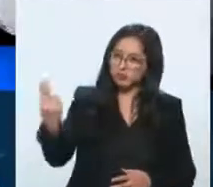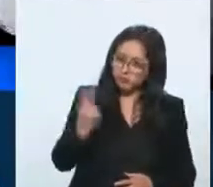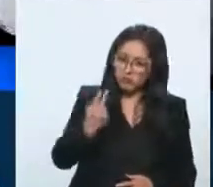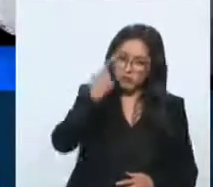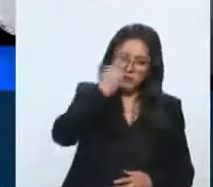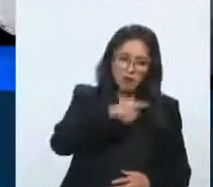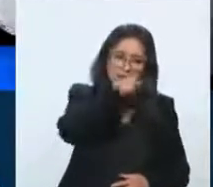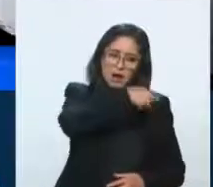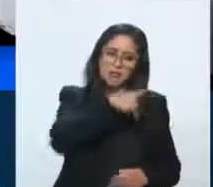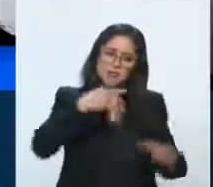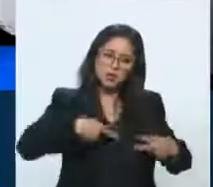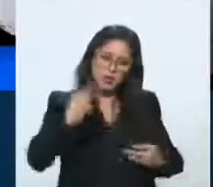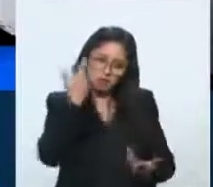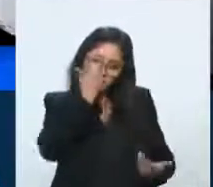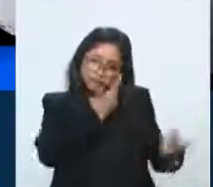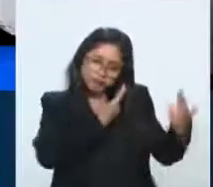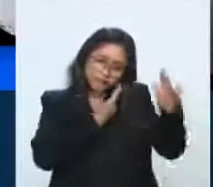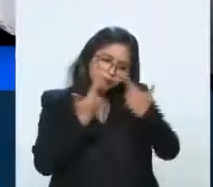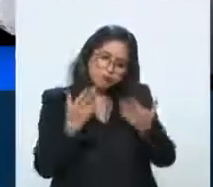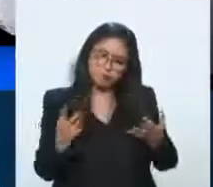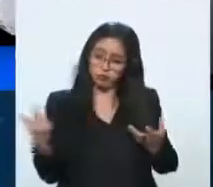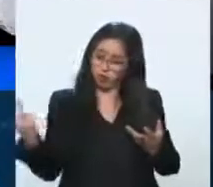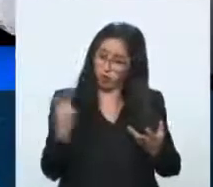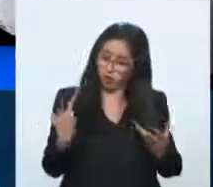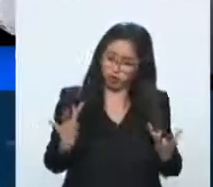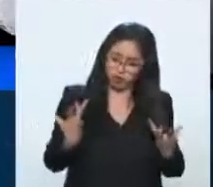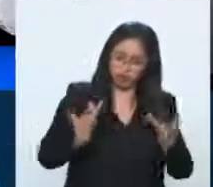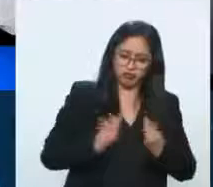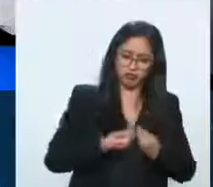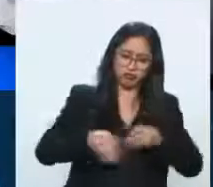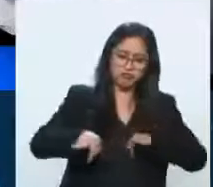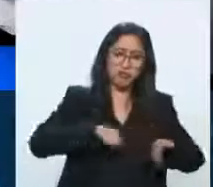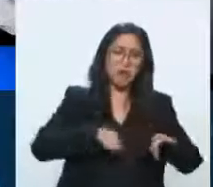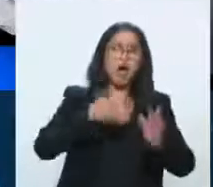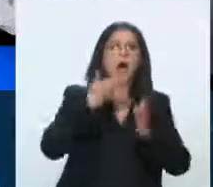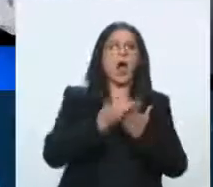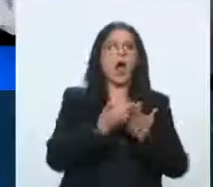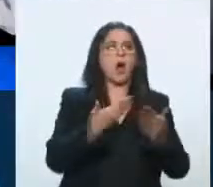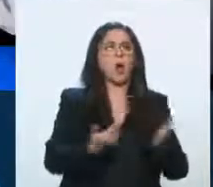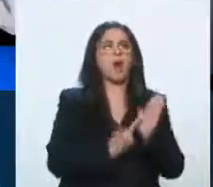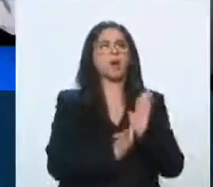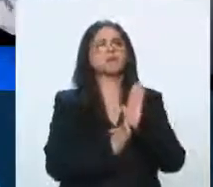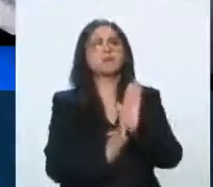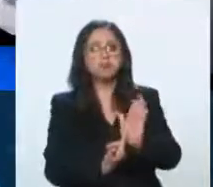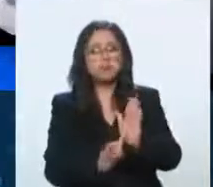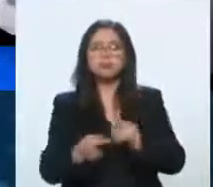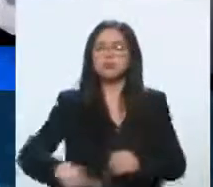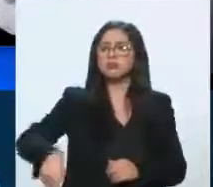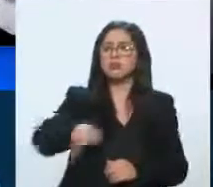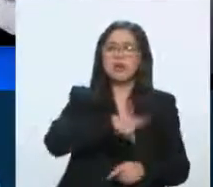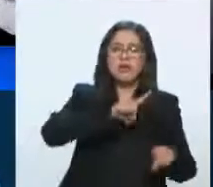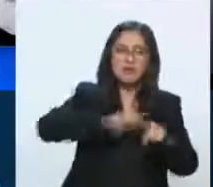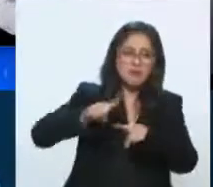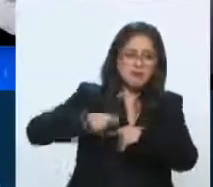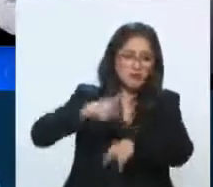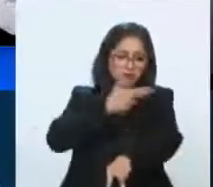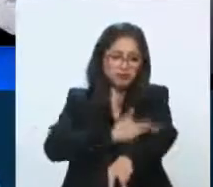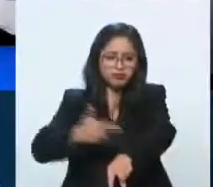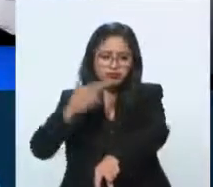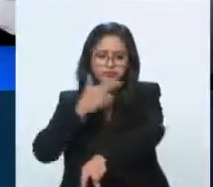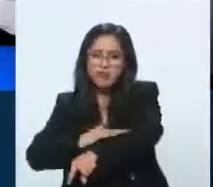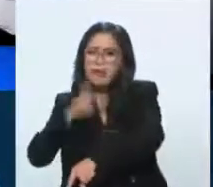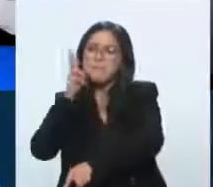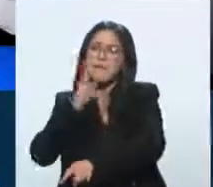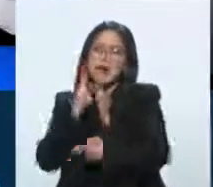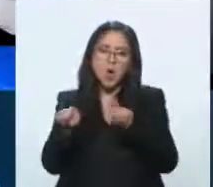medición. Creo que logramos una buena combinación para llegar a este resultado, y la cantidad de controles que hubo para llegar a esto, que